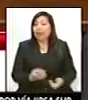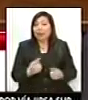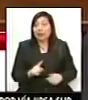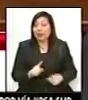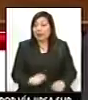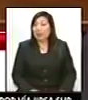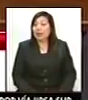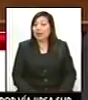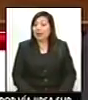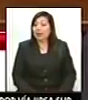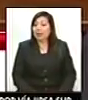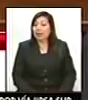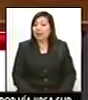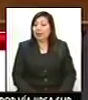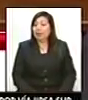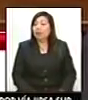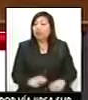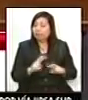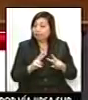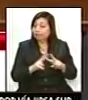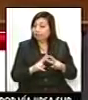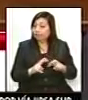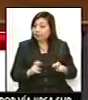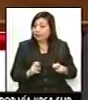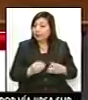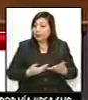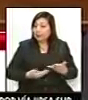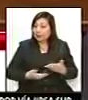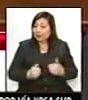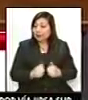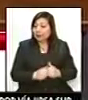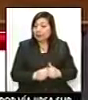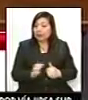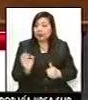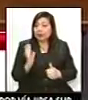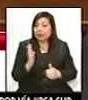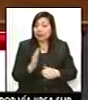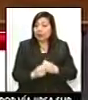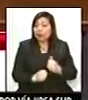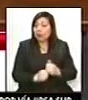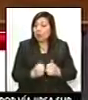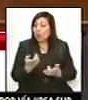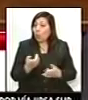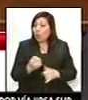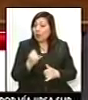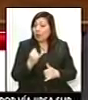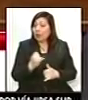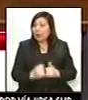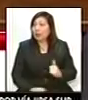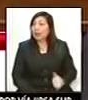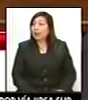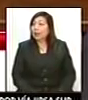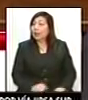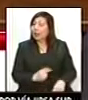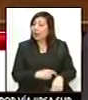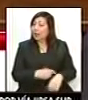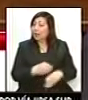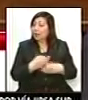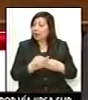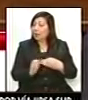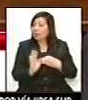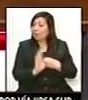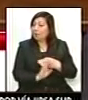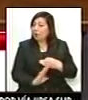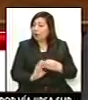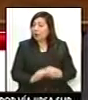acuerdo a lo que nosotros hemos investigado, transcurridos 5 años de vencido el plazo de